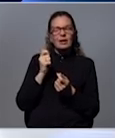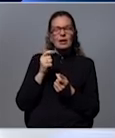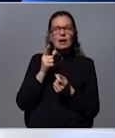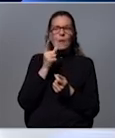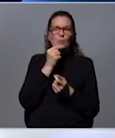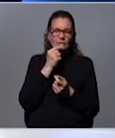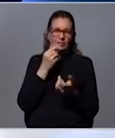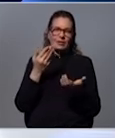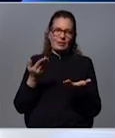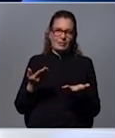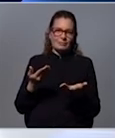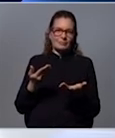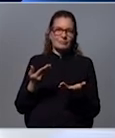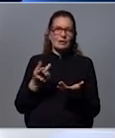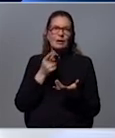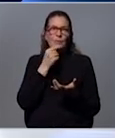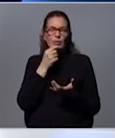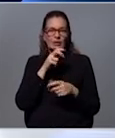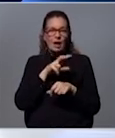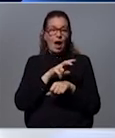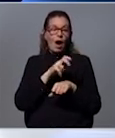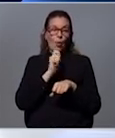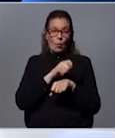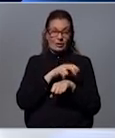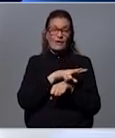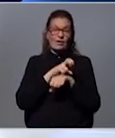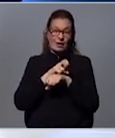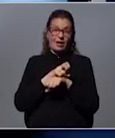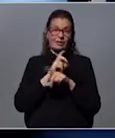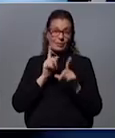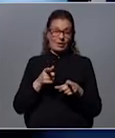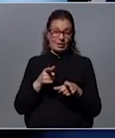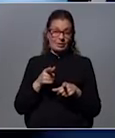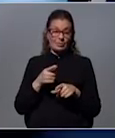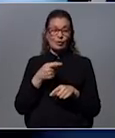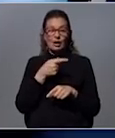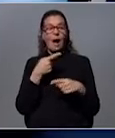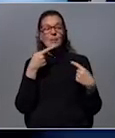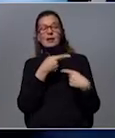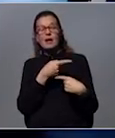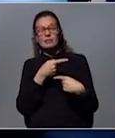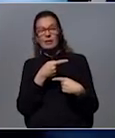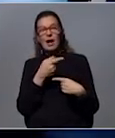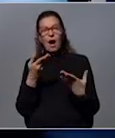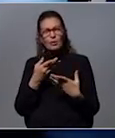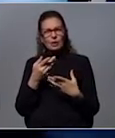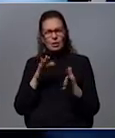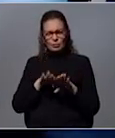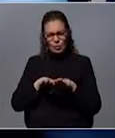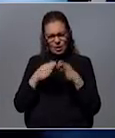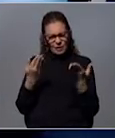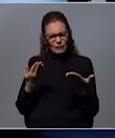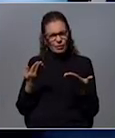policía yo a la policía a los jueces a los fiscales aclaremos de amenazarlos además ahora se publica un libro